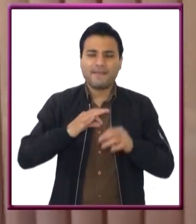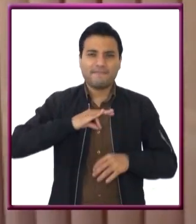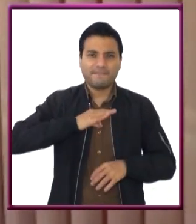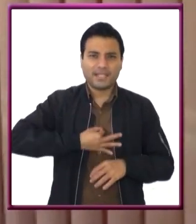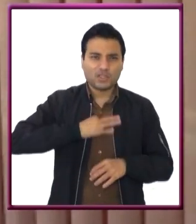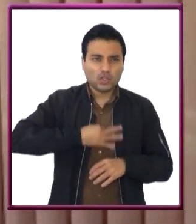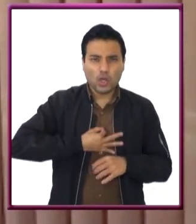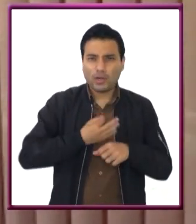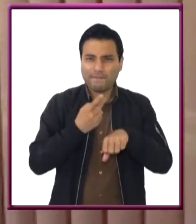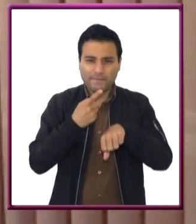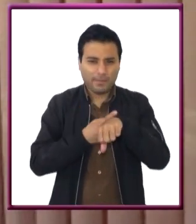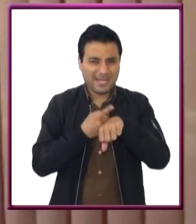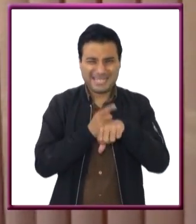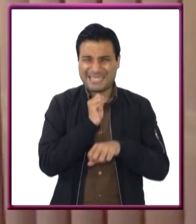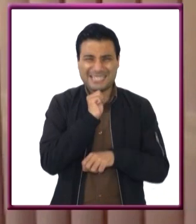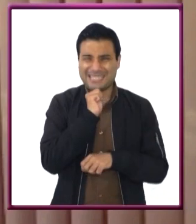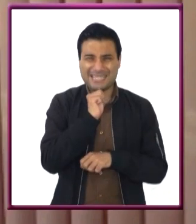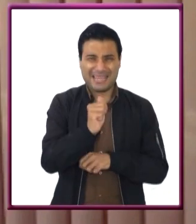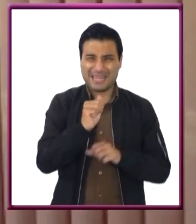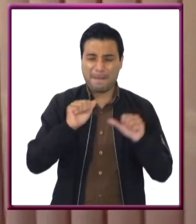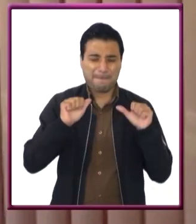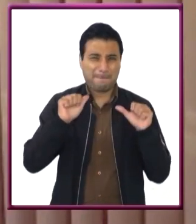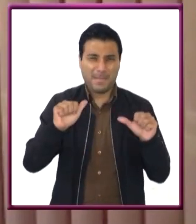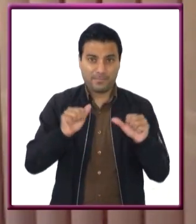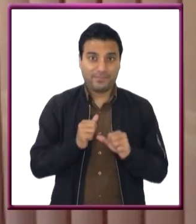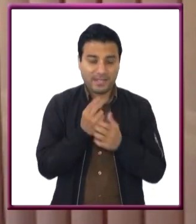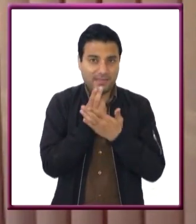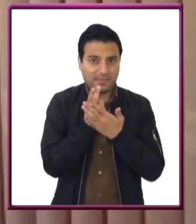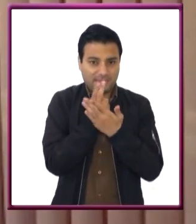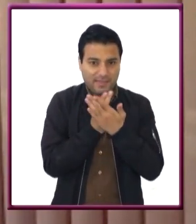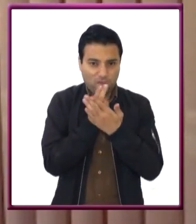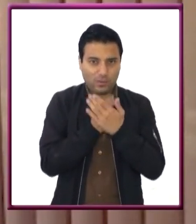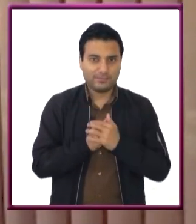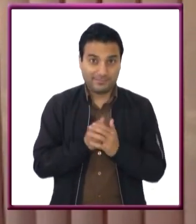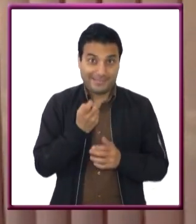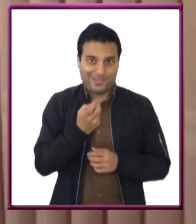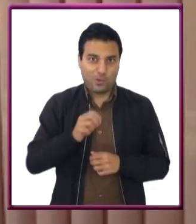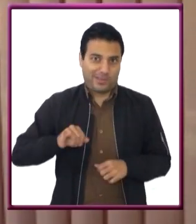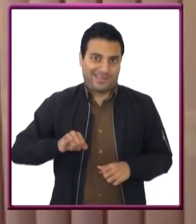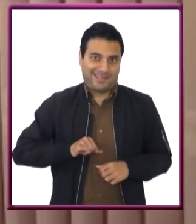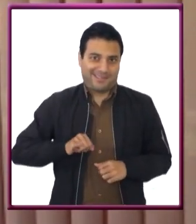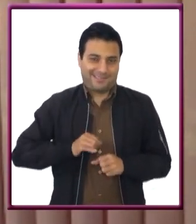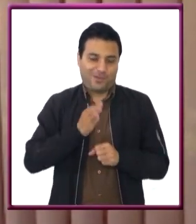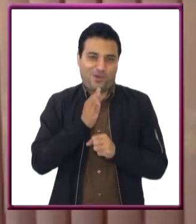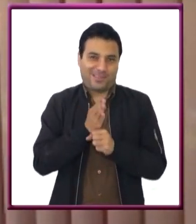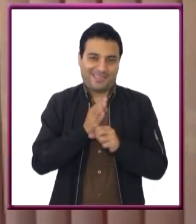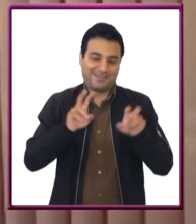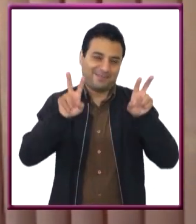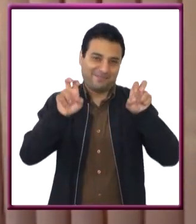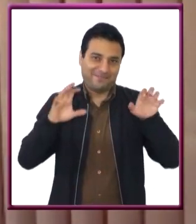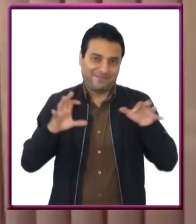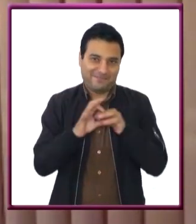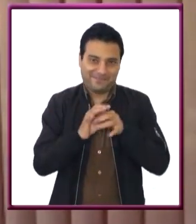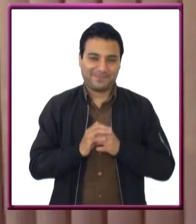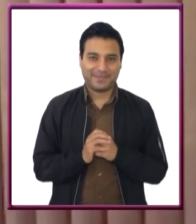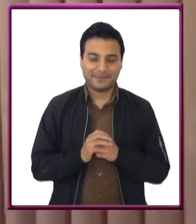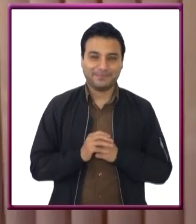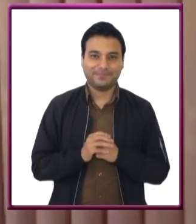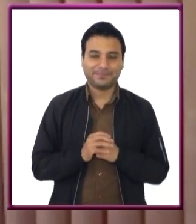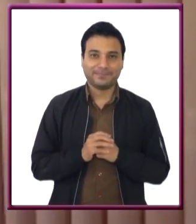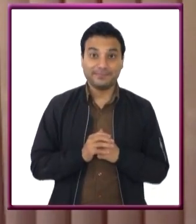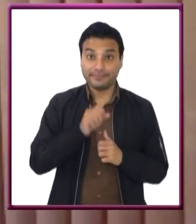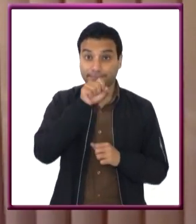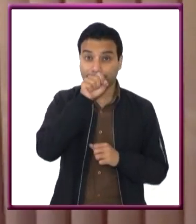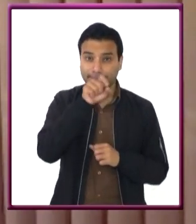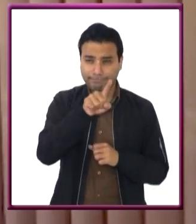plagas y de epidemias. Eso es algo muy interesante sobre todo hoy día. Y bueno, una cosa también curiosa de él